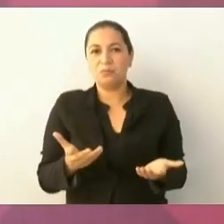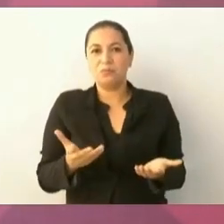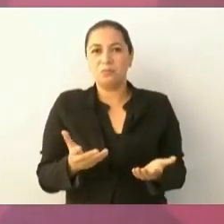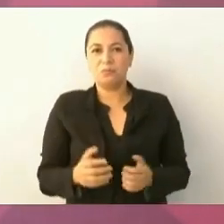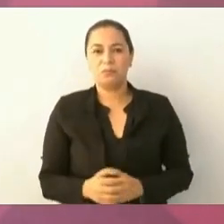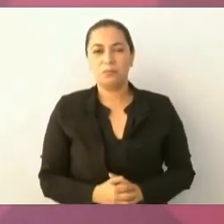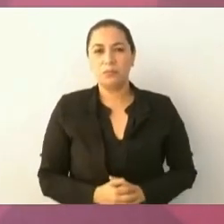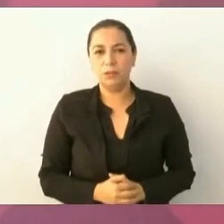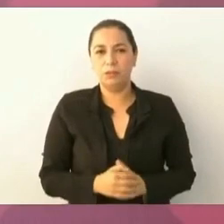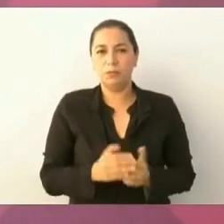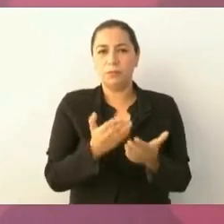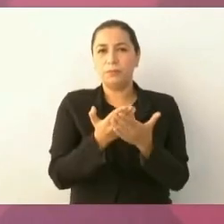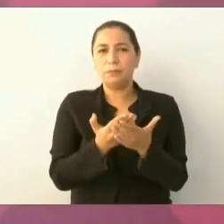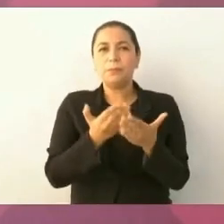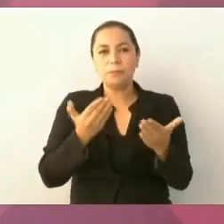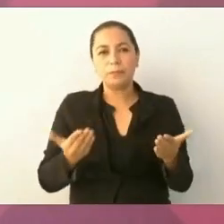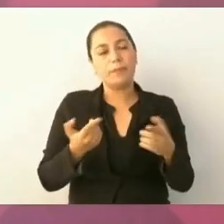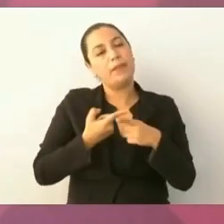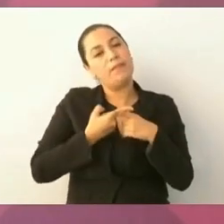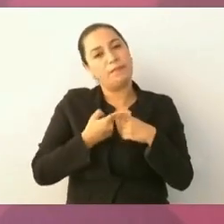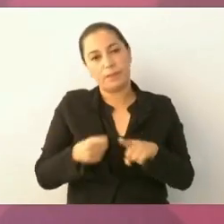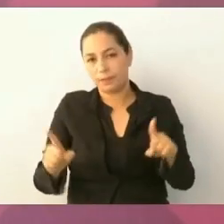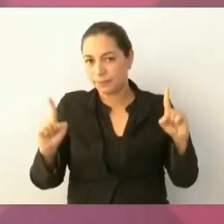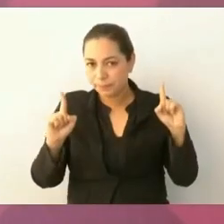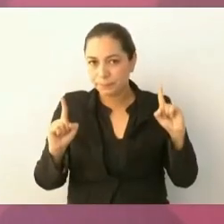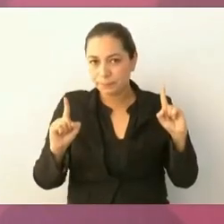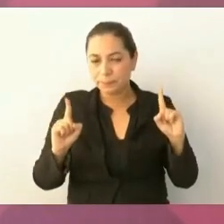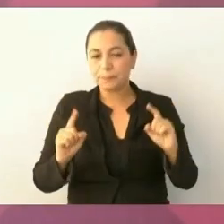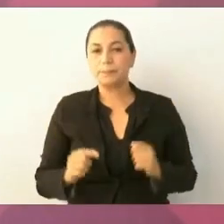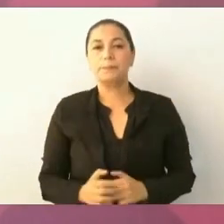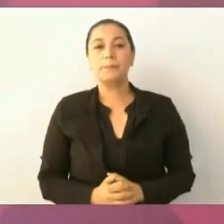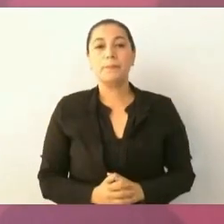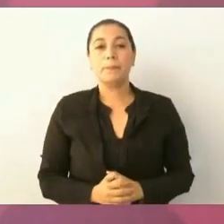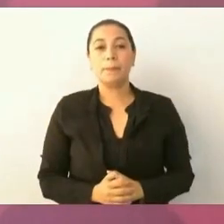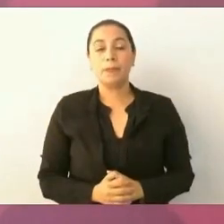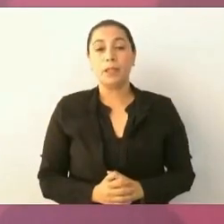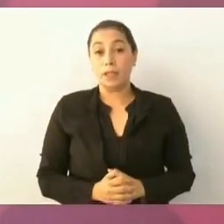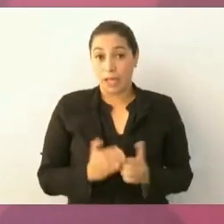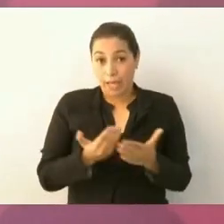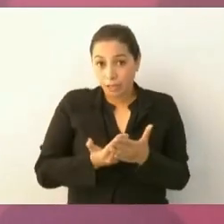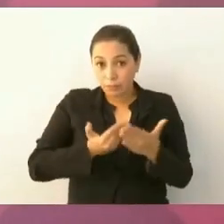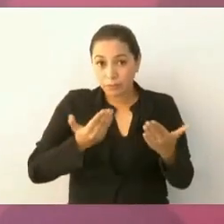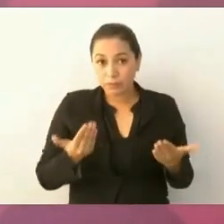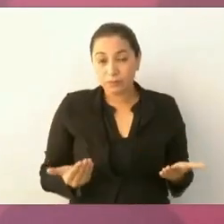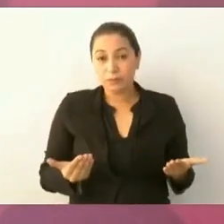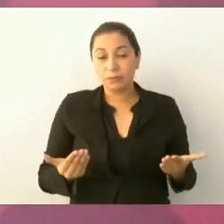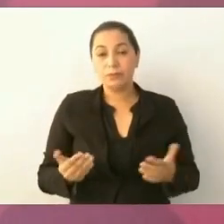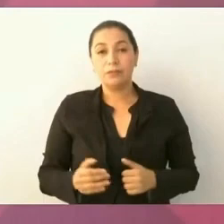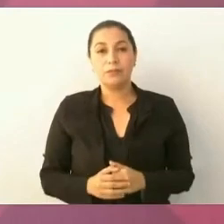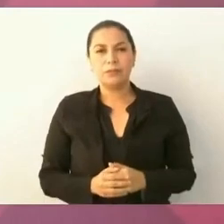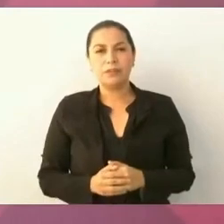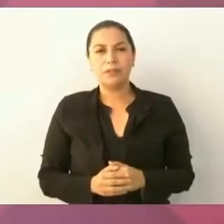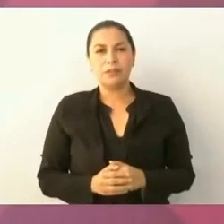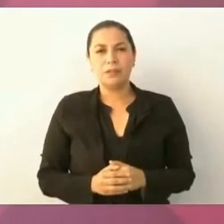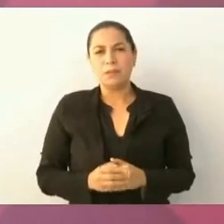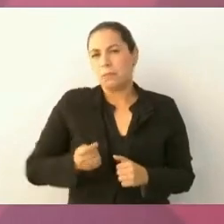Ahora es distinto. Ahora Cuando